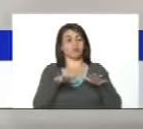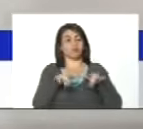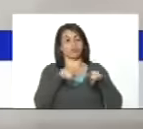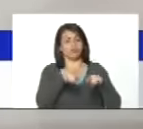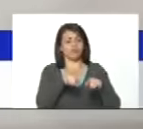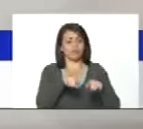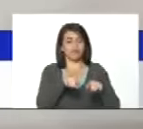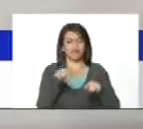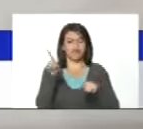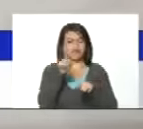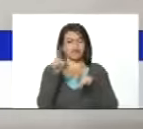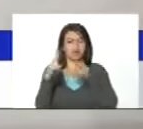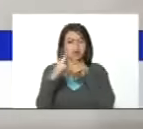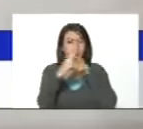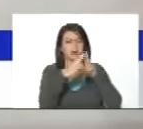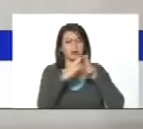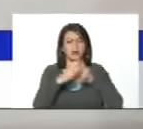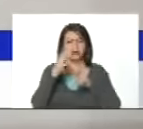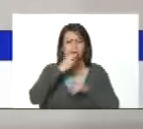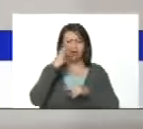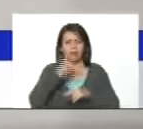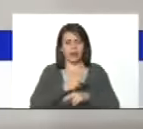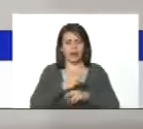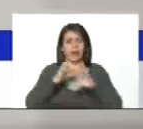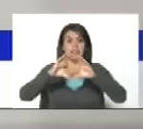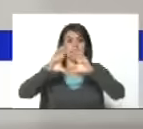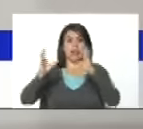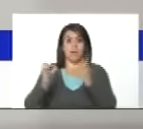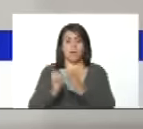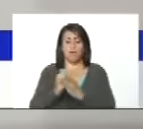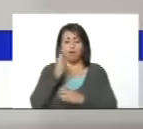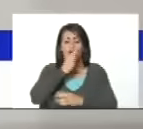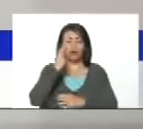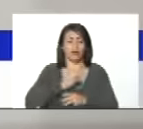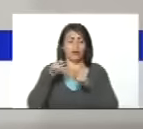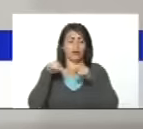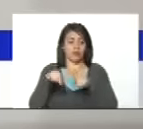pletórico de desconocimiento de la realidad del planeta actual,